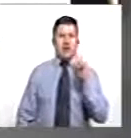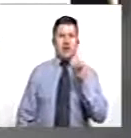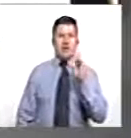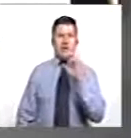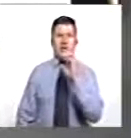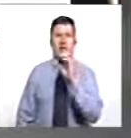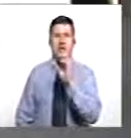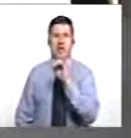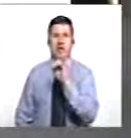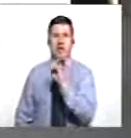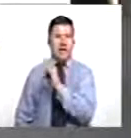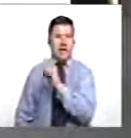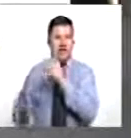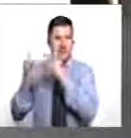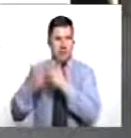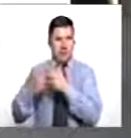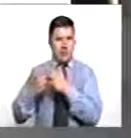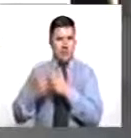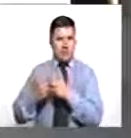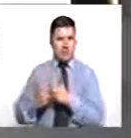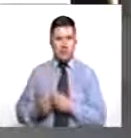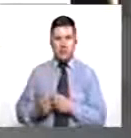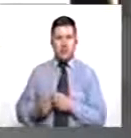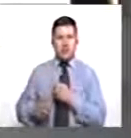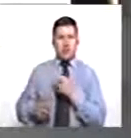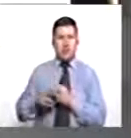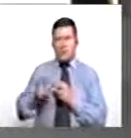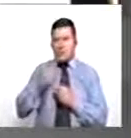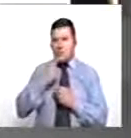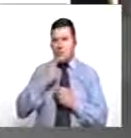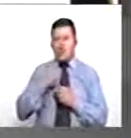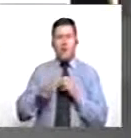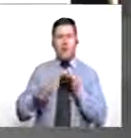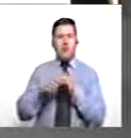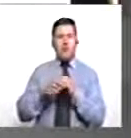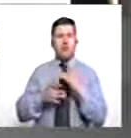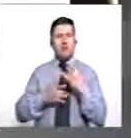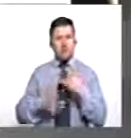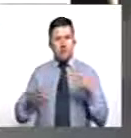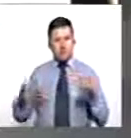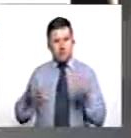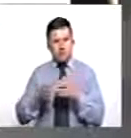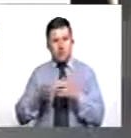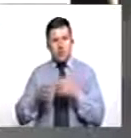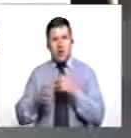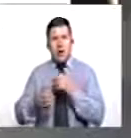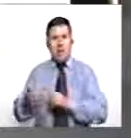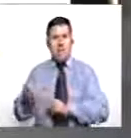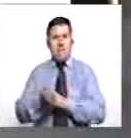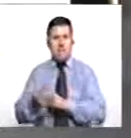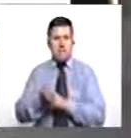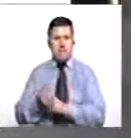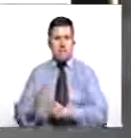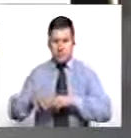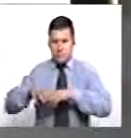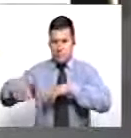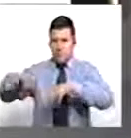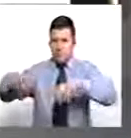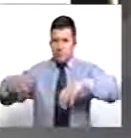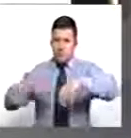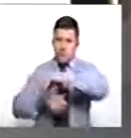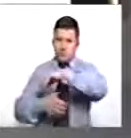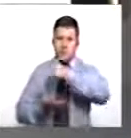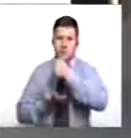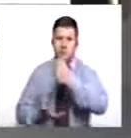FSSRI. Seguramente ese fue el último que ella no nombró, que es el Fondo de Solidaridad para Subsidios y Redistribución de Ingresos, que